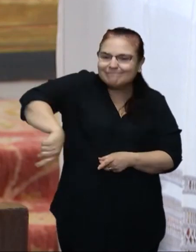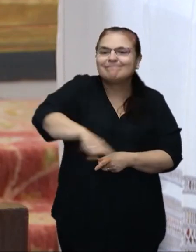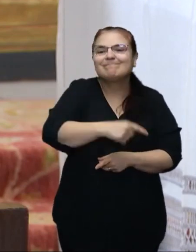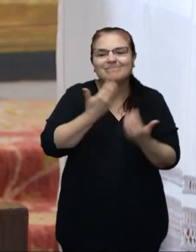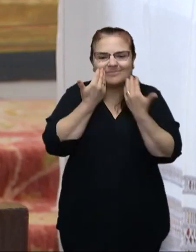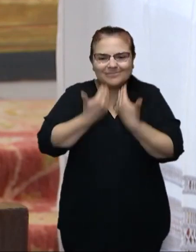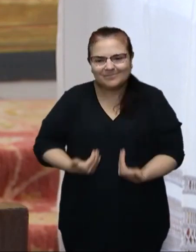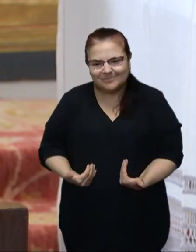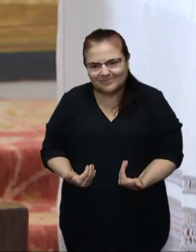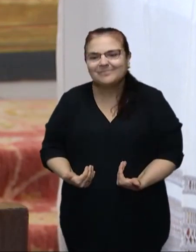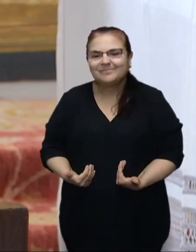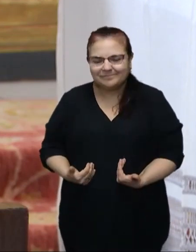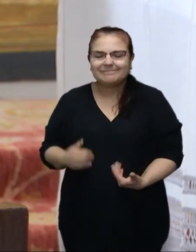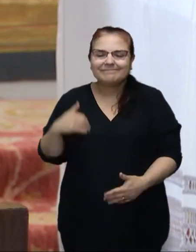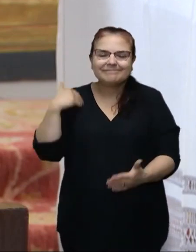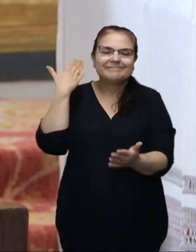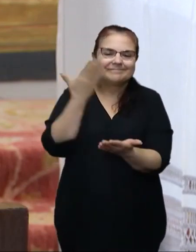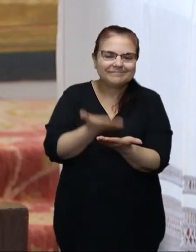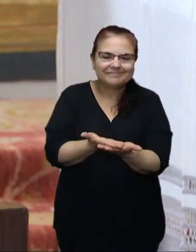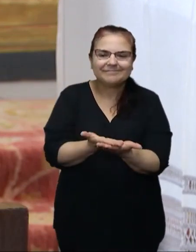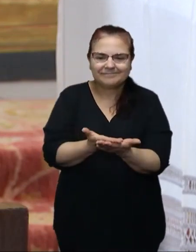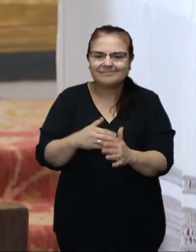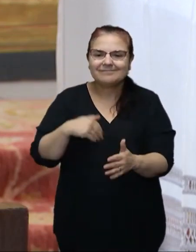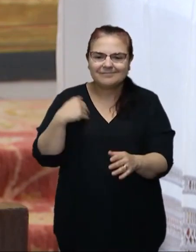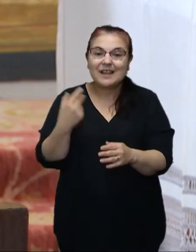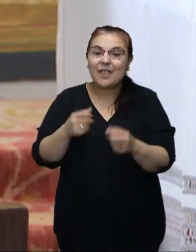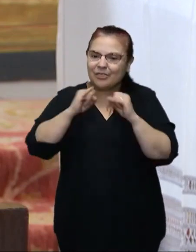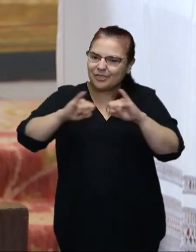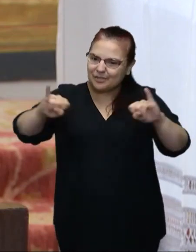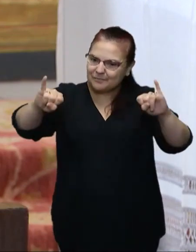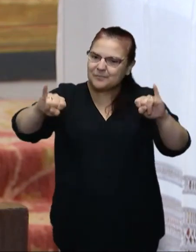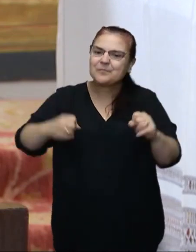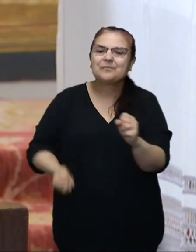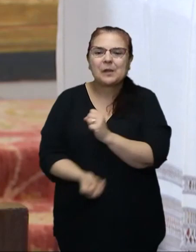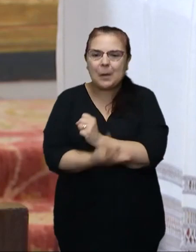ser, lleguemos de verdad a celebrar